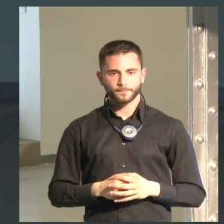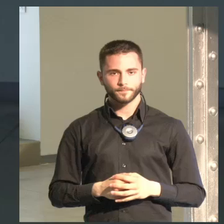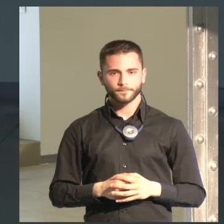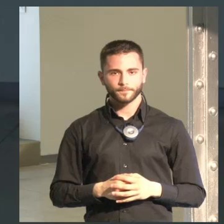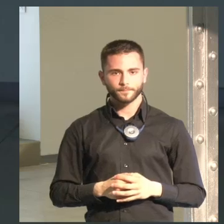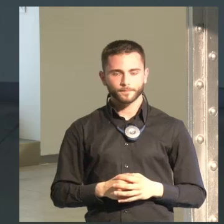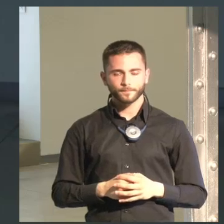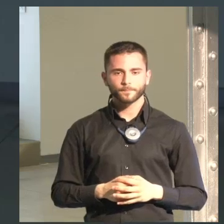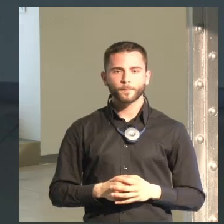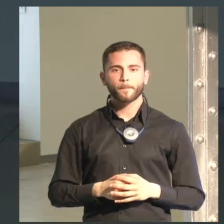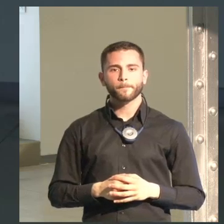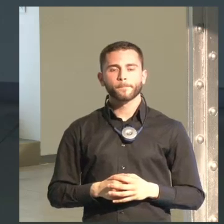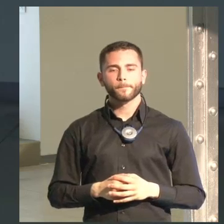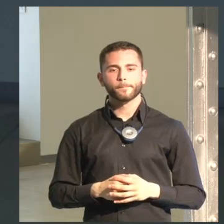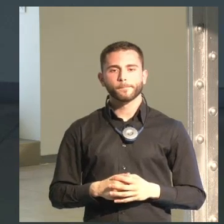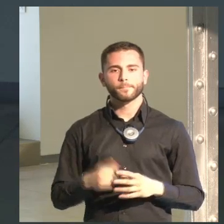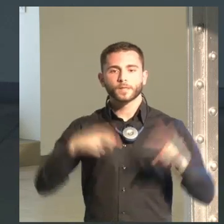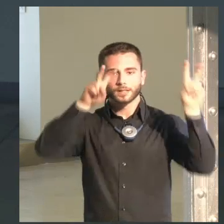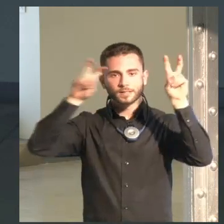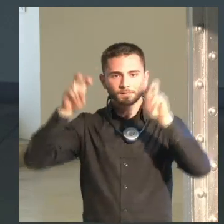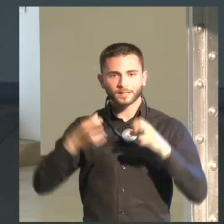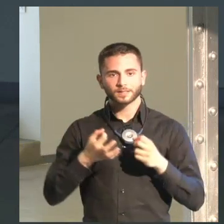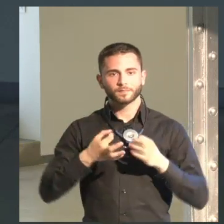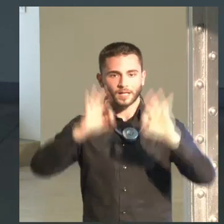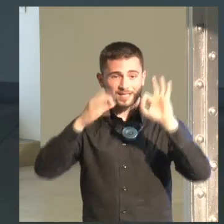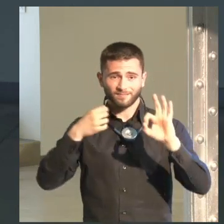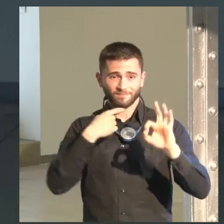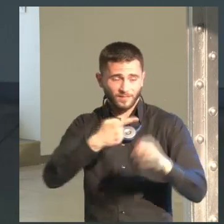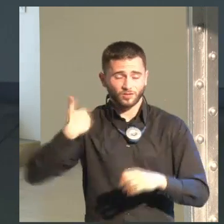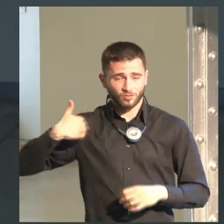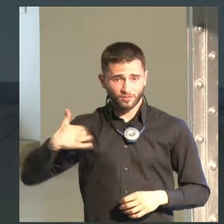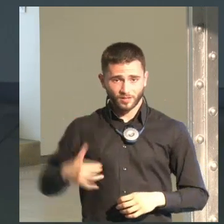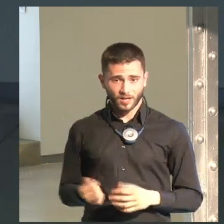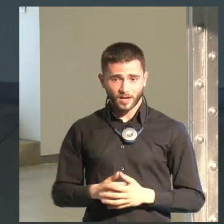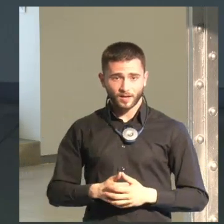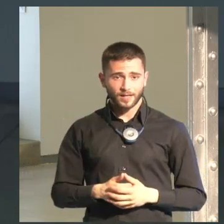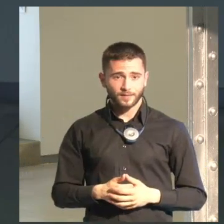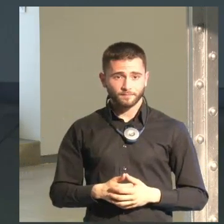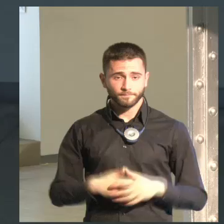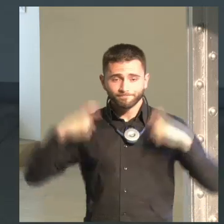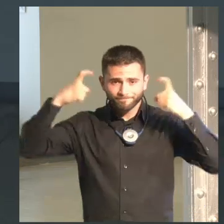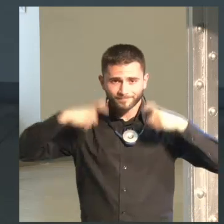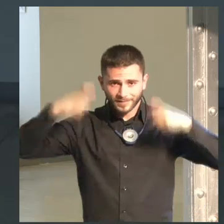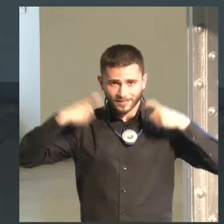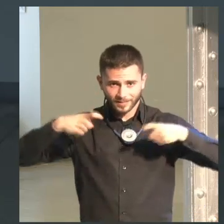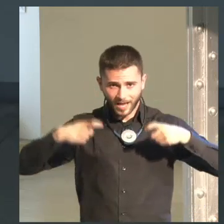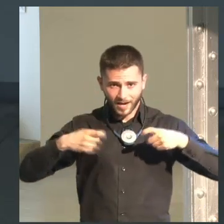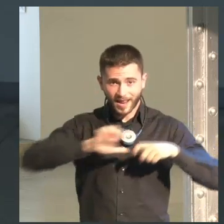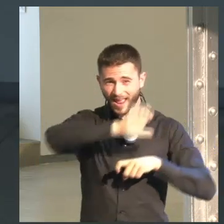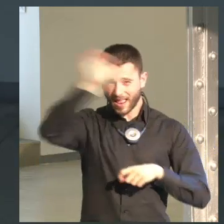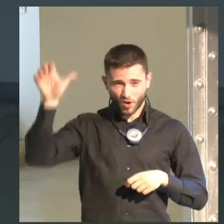que también se ha dicho, y es una de las cuestiones que el gobierno español ha hecho mucho en estos años, que se deben tratar prioritariamente en